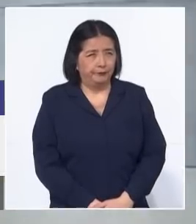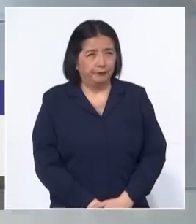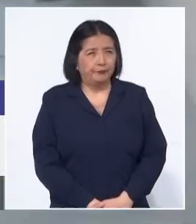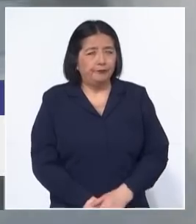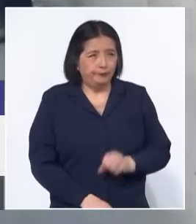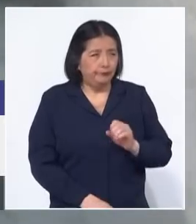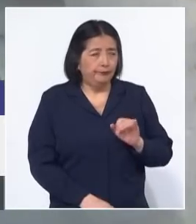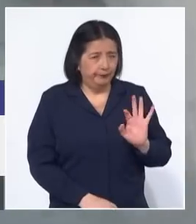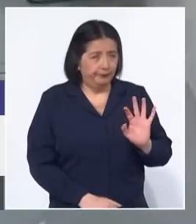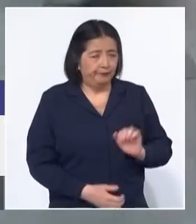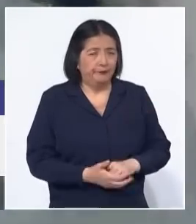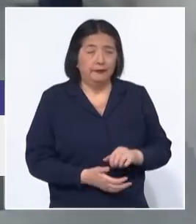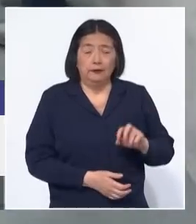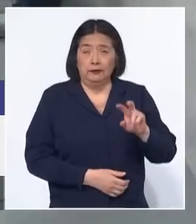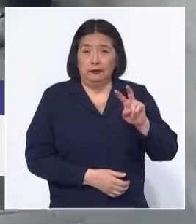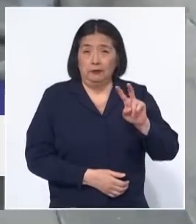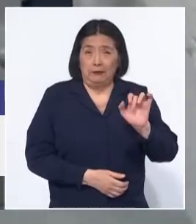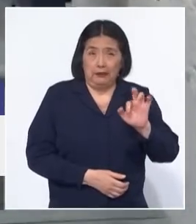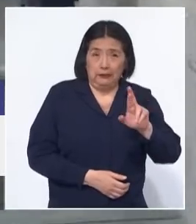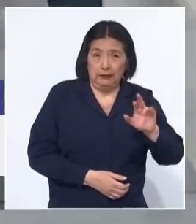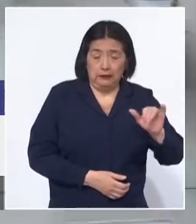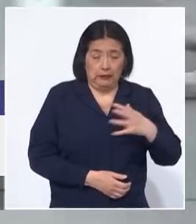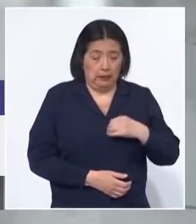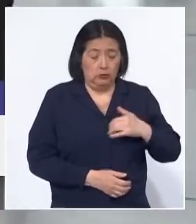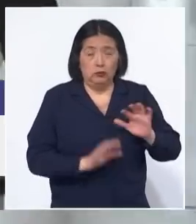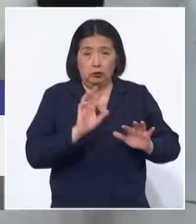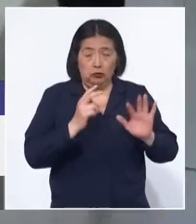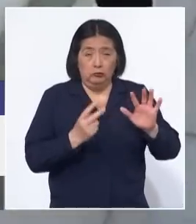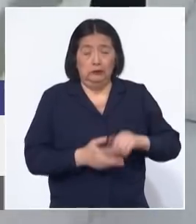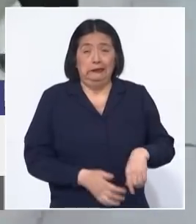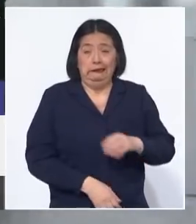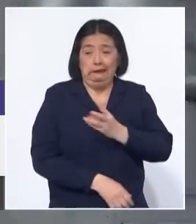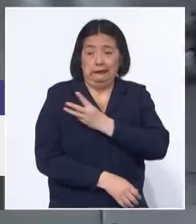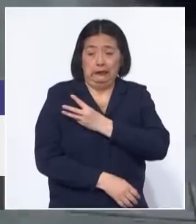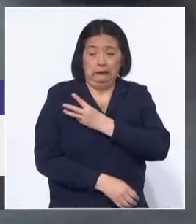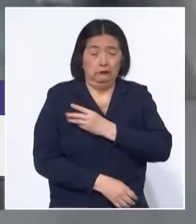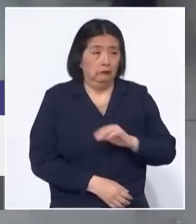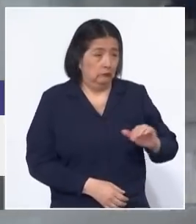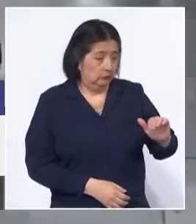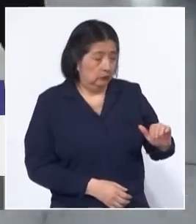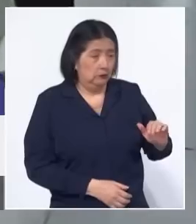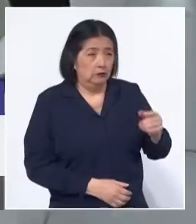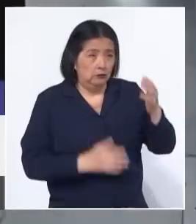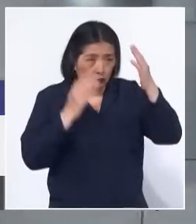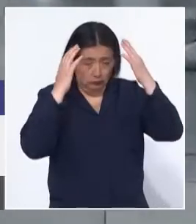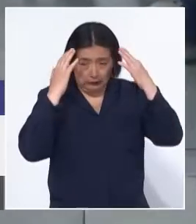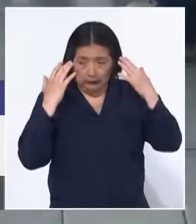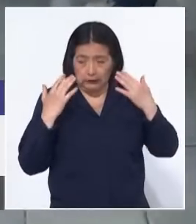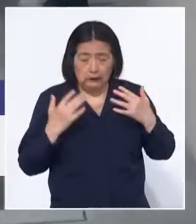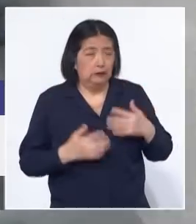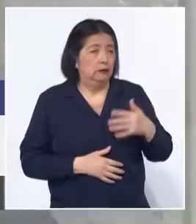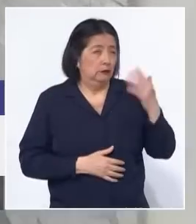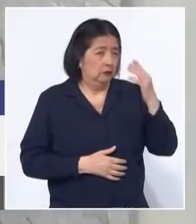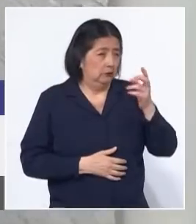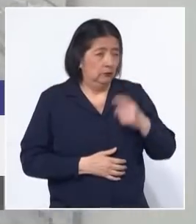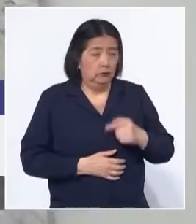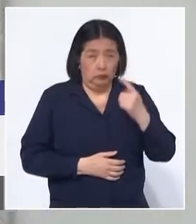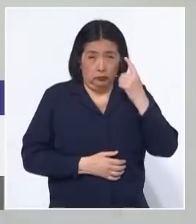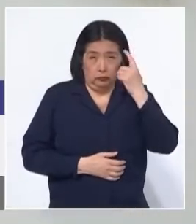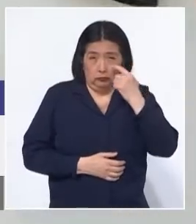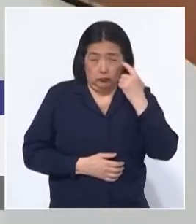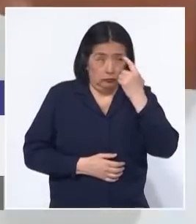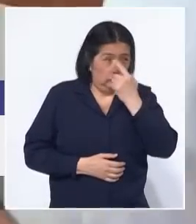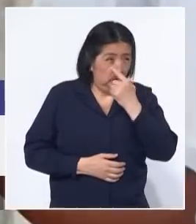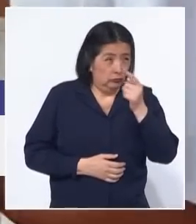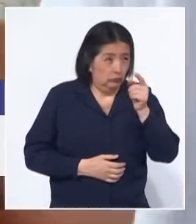Sí, por supuesto. Valeria tiene 12 años, está en el sexto de primaria, es una pequeña de cabello oscuro, tiene estos ojitos así un